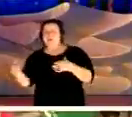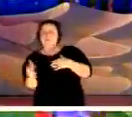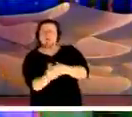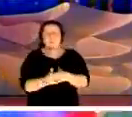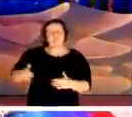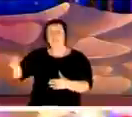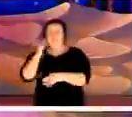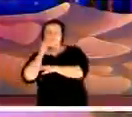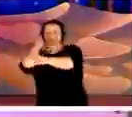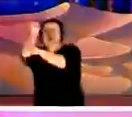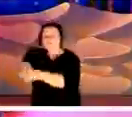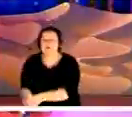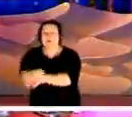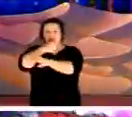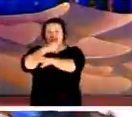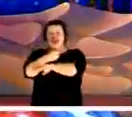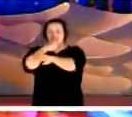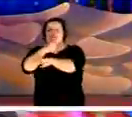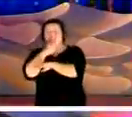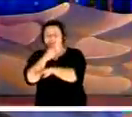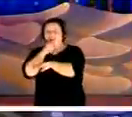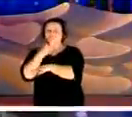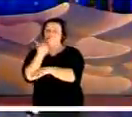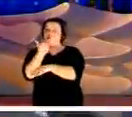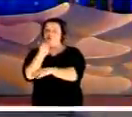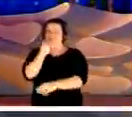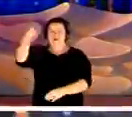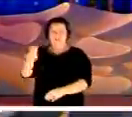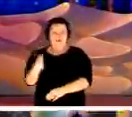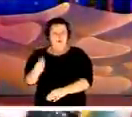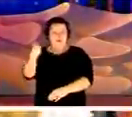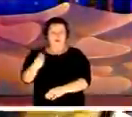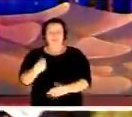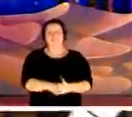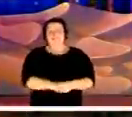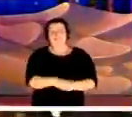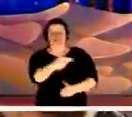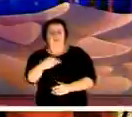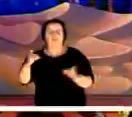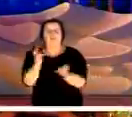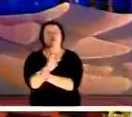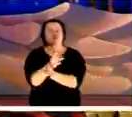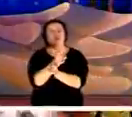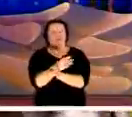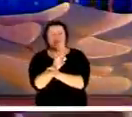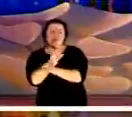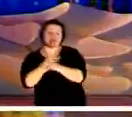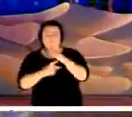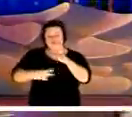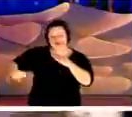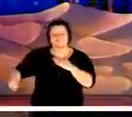pescas una vieja que esté rica, rica, rica. Aquí hay una dorada bajo el mar, pero queremos más